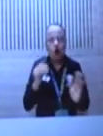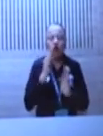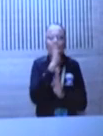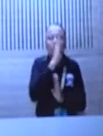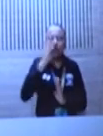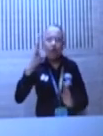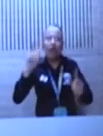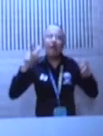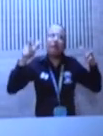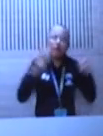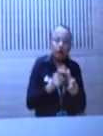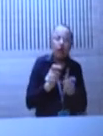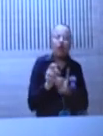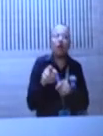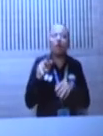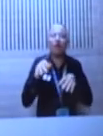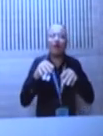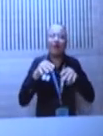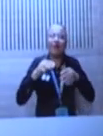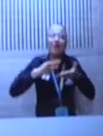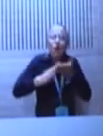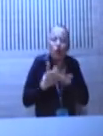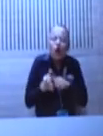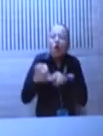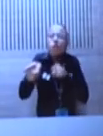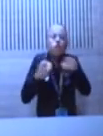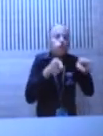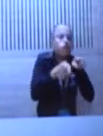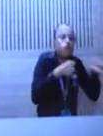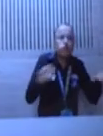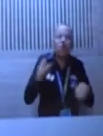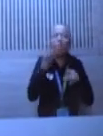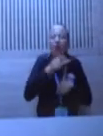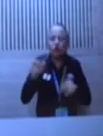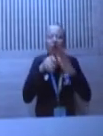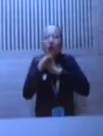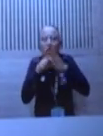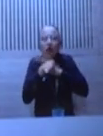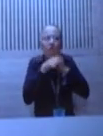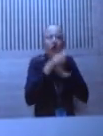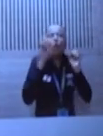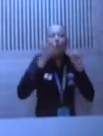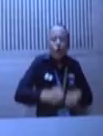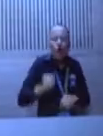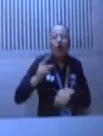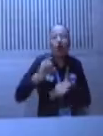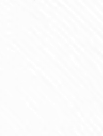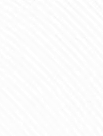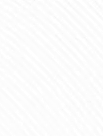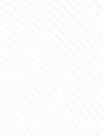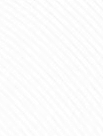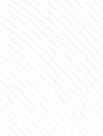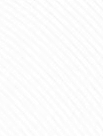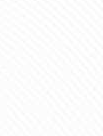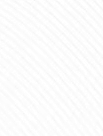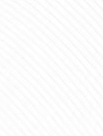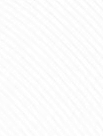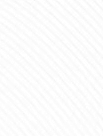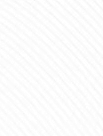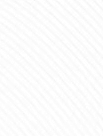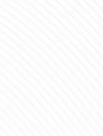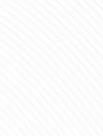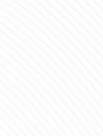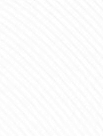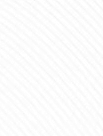creo que necesitamos que allá en las comunidades tengan acceso precisamente a los libros pues ya lo decía en ese tema cultural en salud queremos